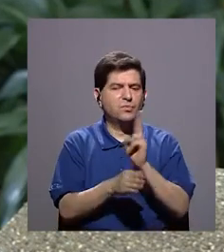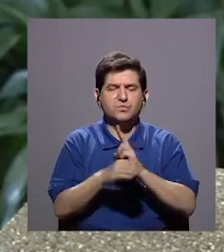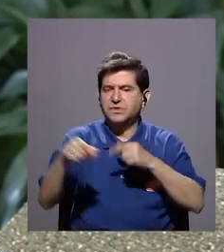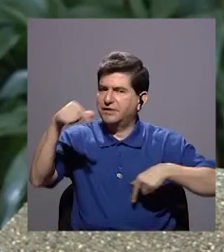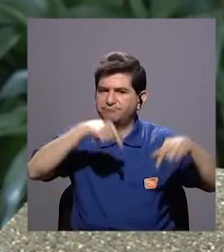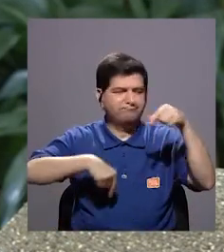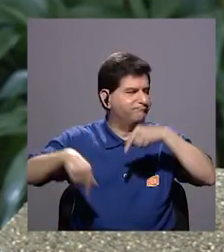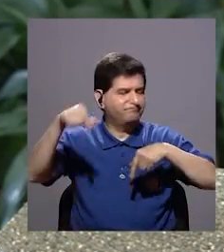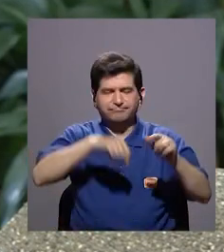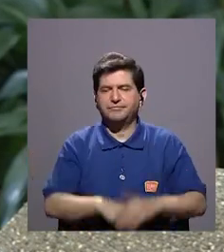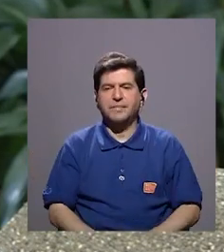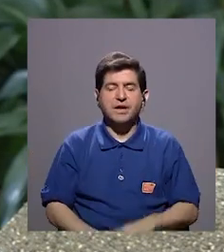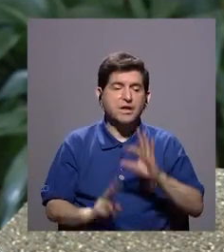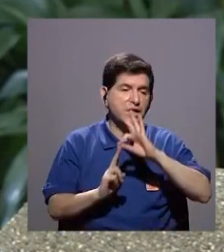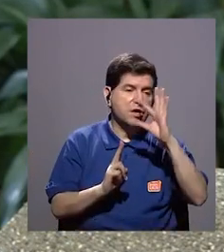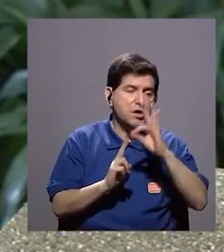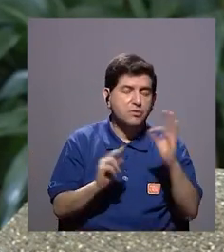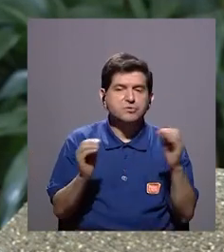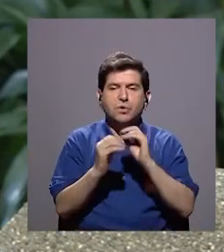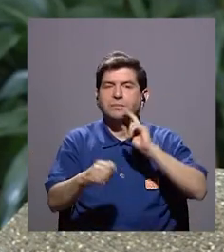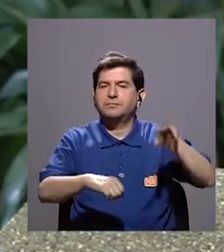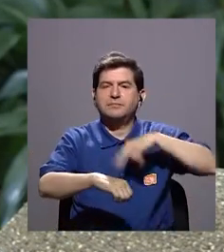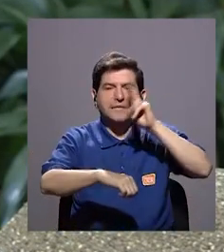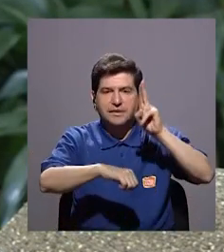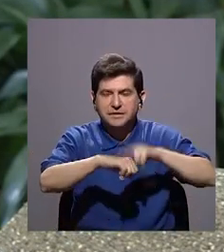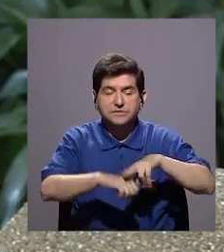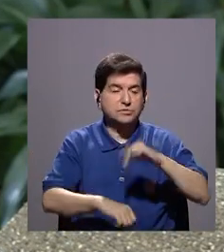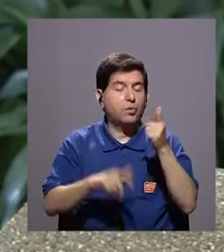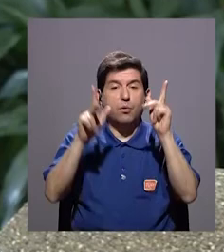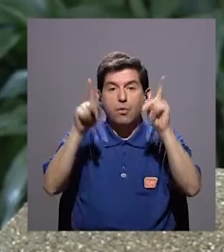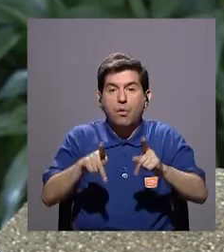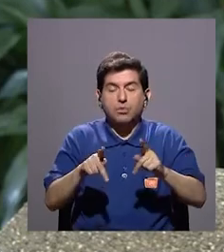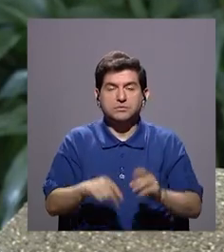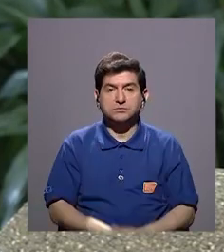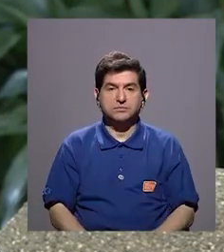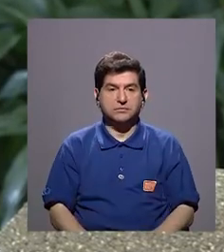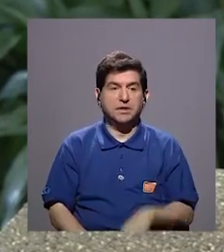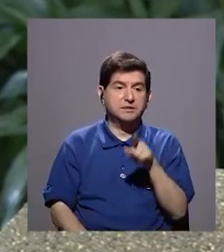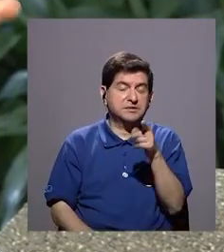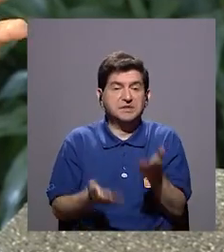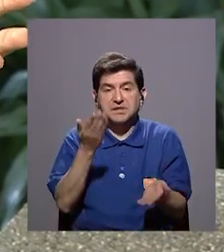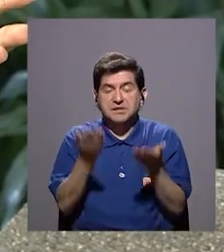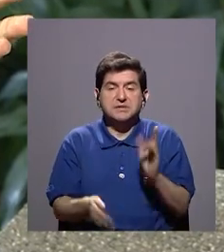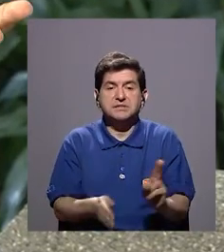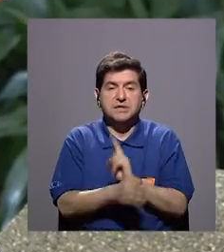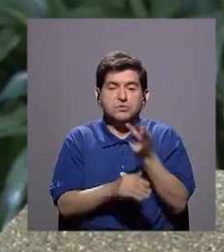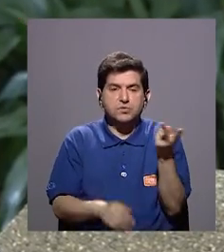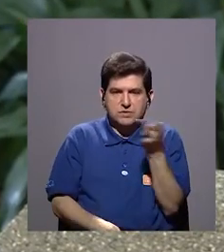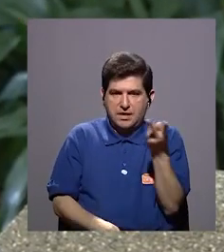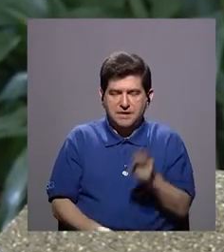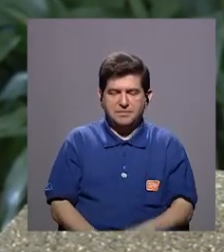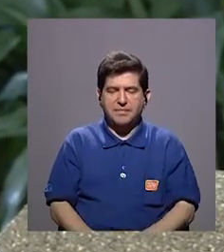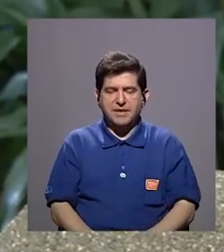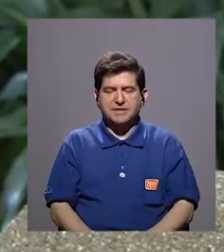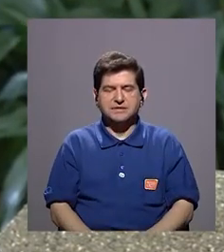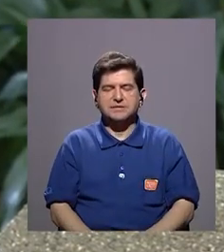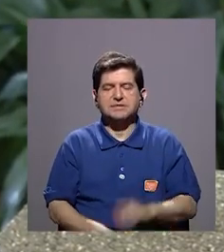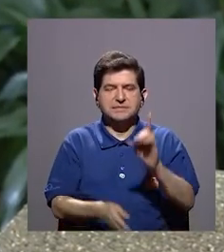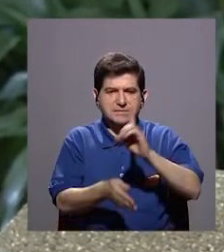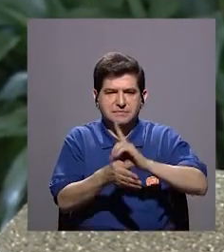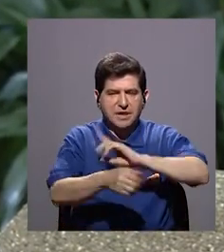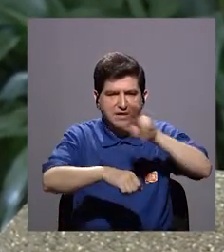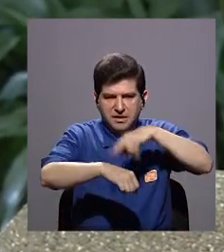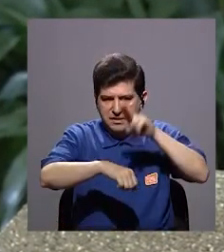tratamiento químico, ¿ok? Y buscan alternativas más naturales. Hay otras personas que hacen, utilizan los dos, la